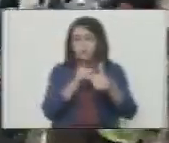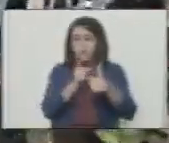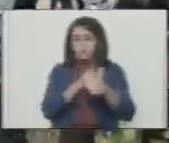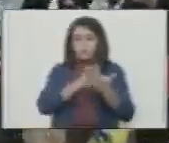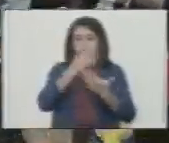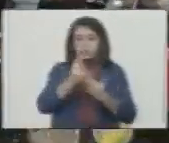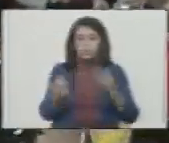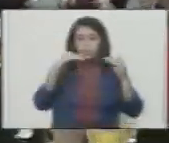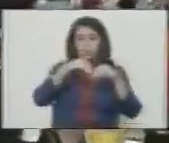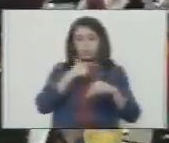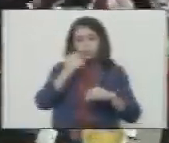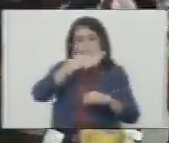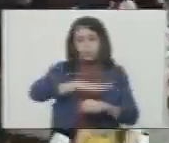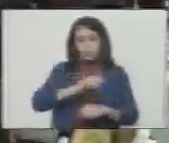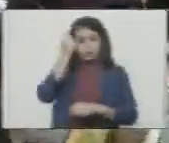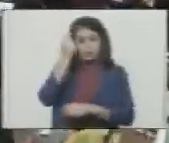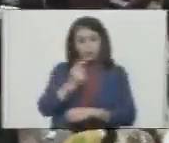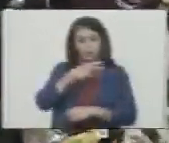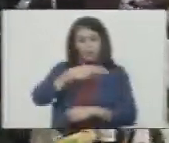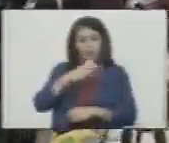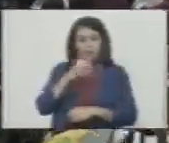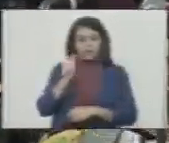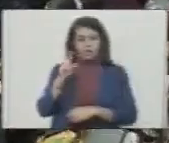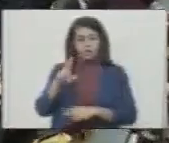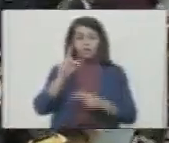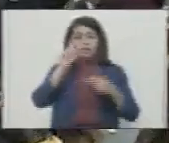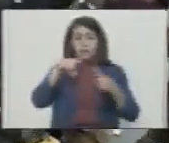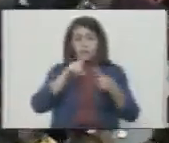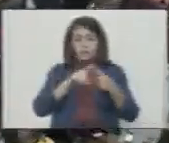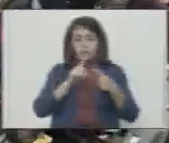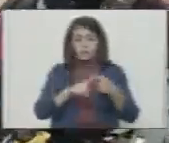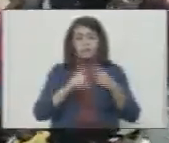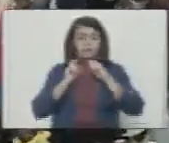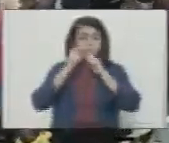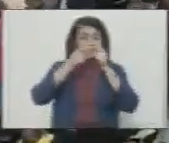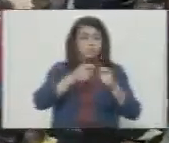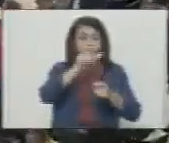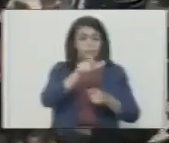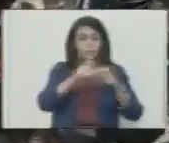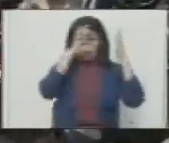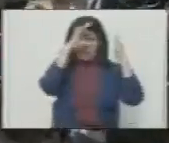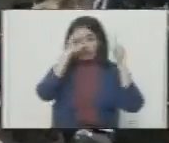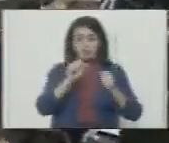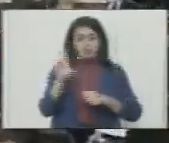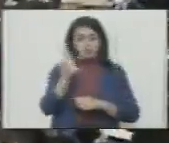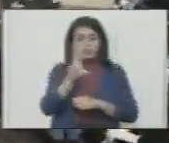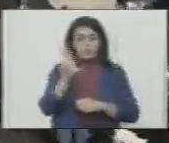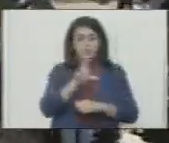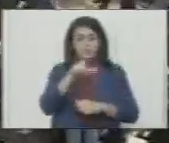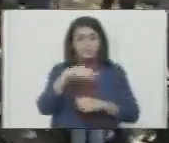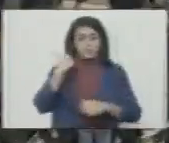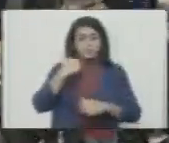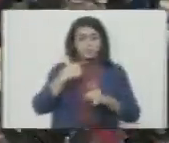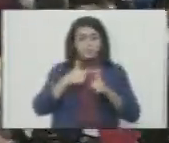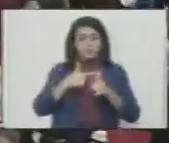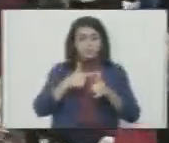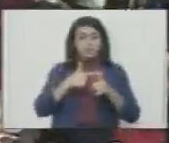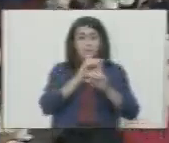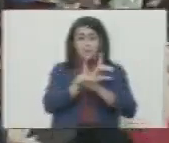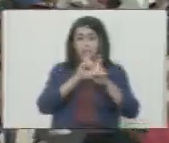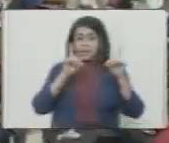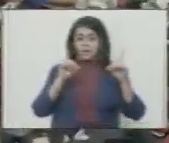primera instancia, el proyecto de acuerdo por el sensible fallecimiento del diputado Héctor Agüero. También se acaba de dar la designación del embajador ante la República